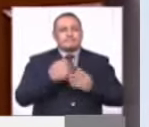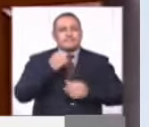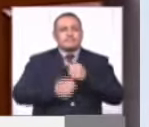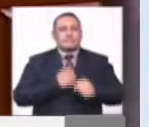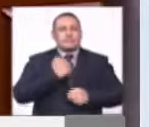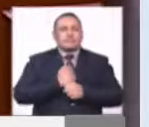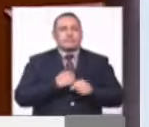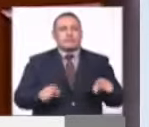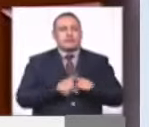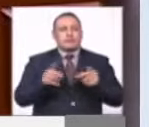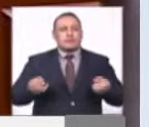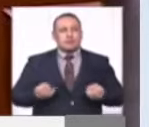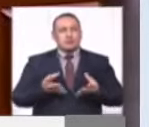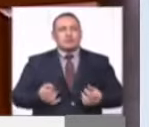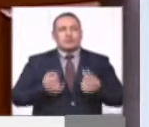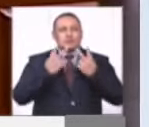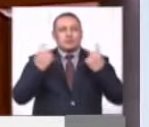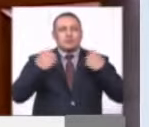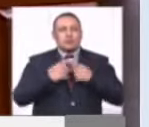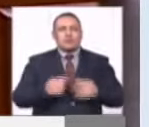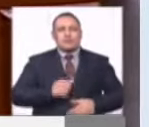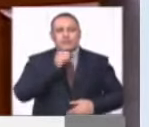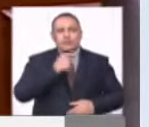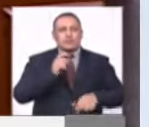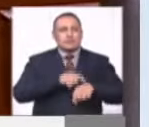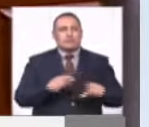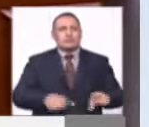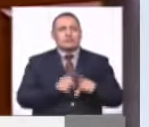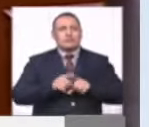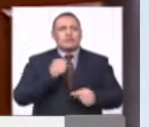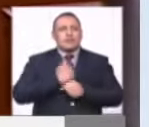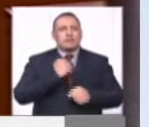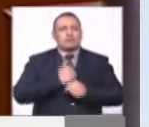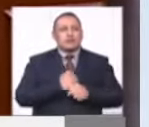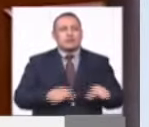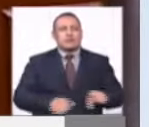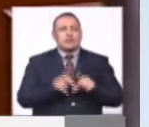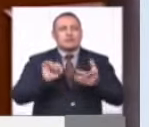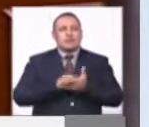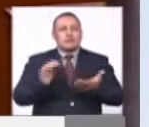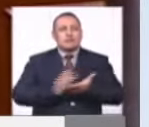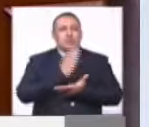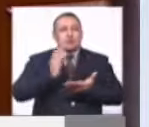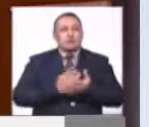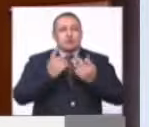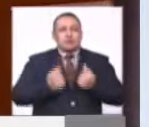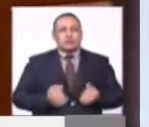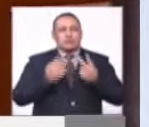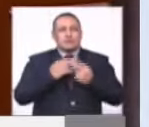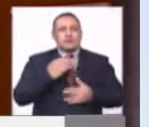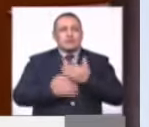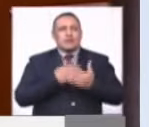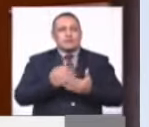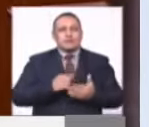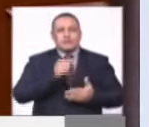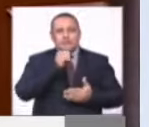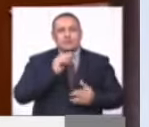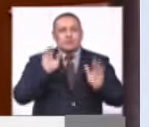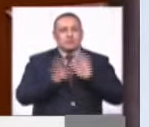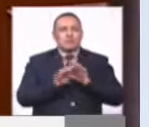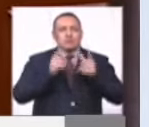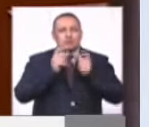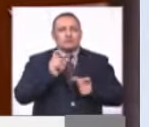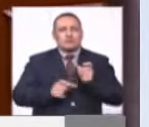tiempos, motivados principalmente por la falta de oportunidades laborales, la crisis económica y el avance desmedido de la